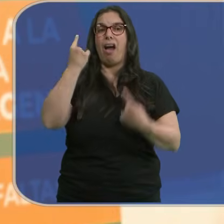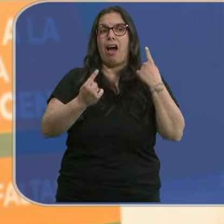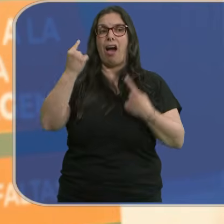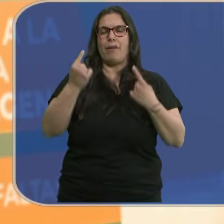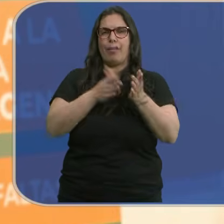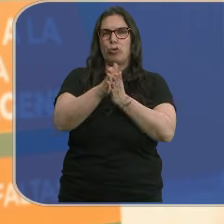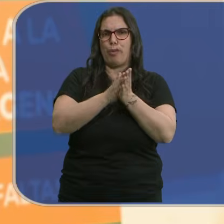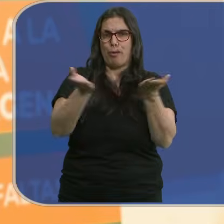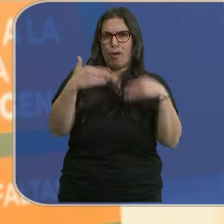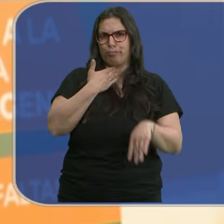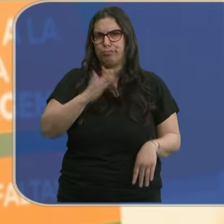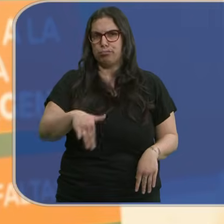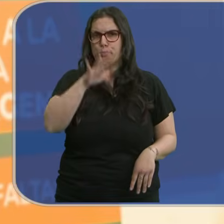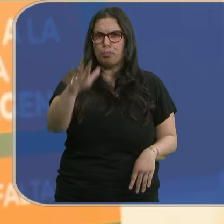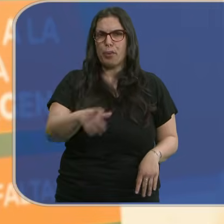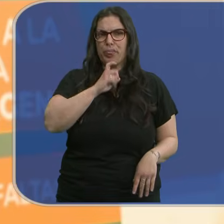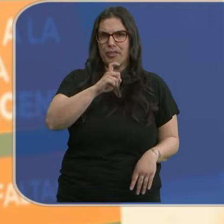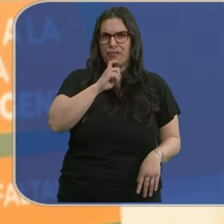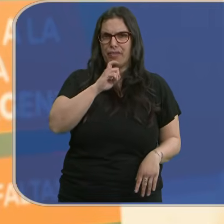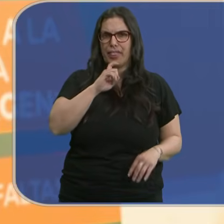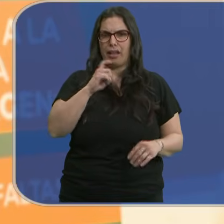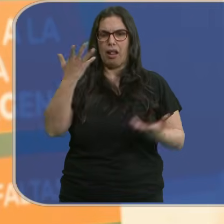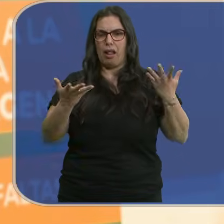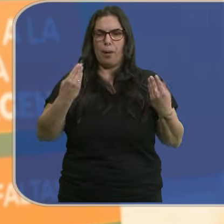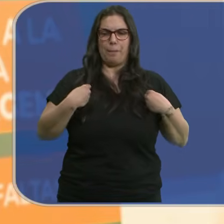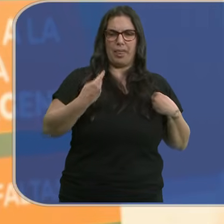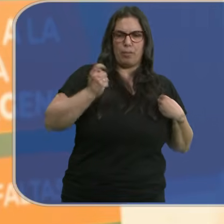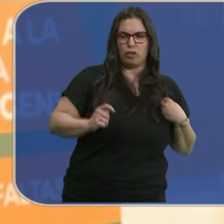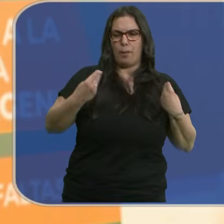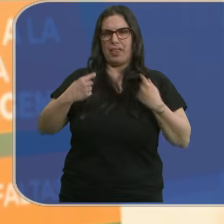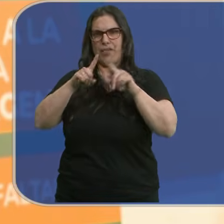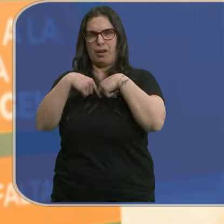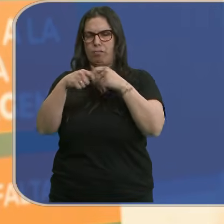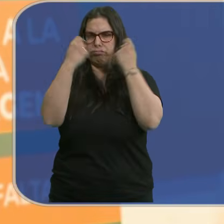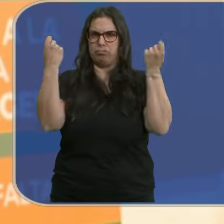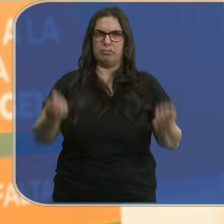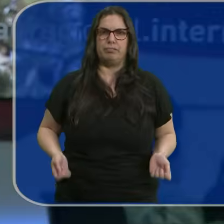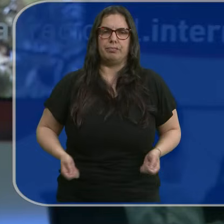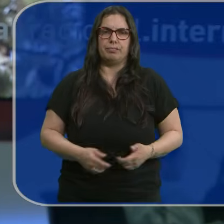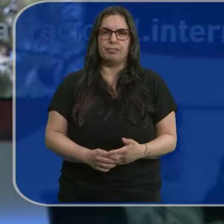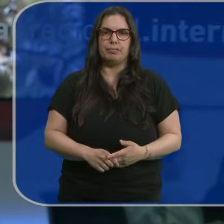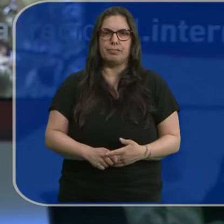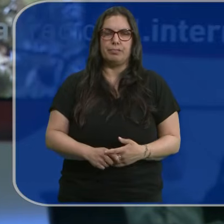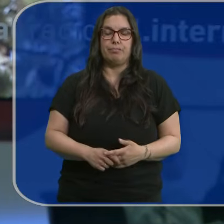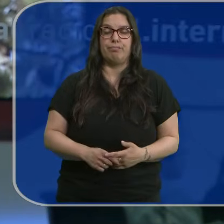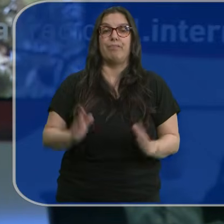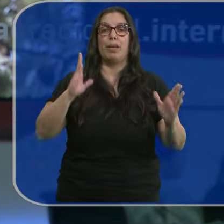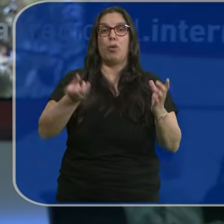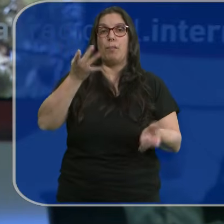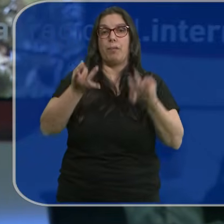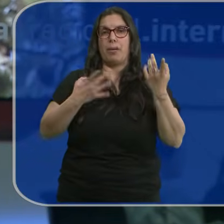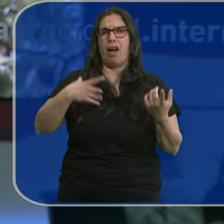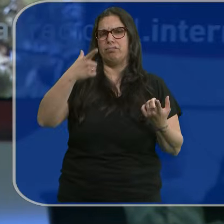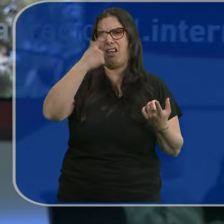aparece esa desmotivación porque es difícil hacer un equilibrio entre la vida profesional y la vida familiar. Con la primavera llegan